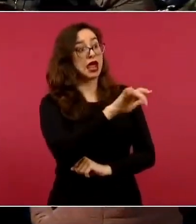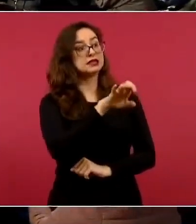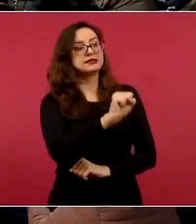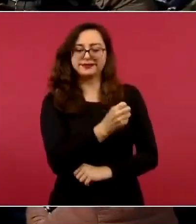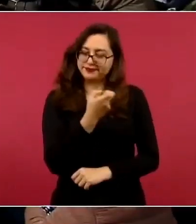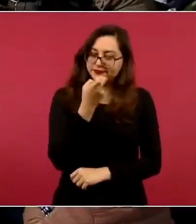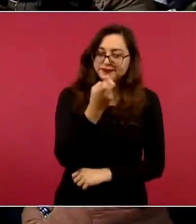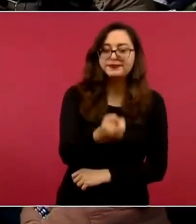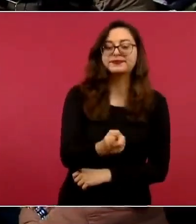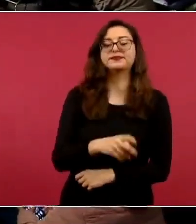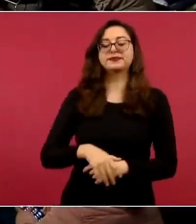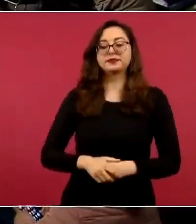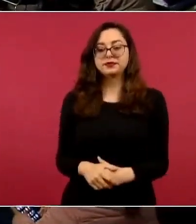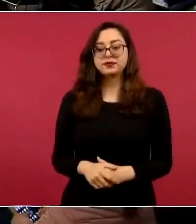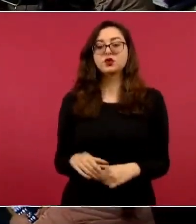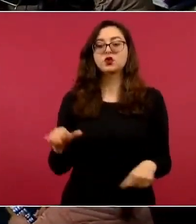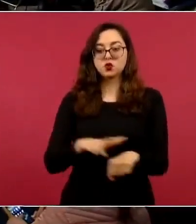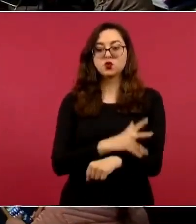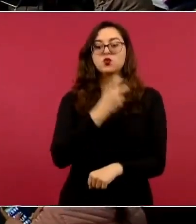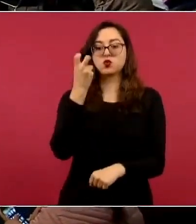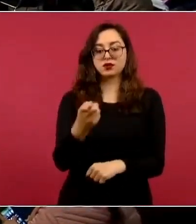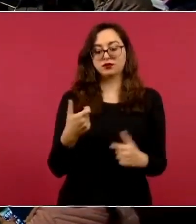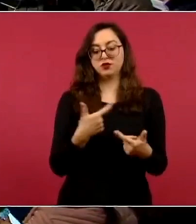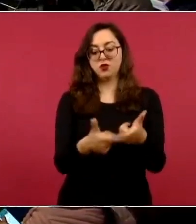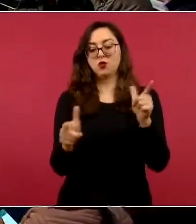Y por eso surge el PAN